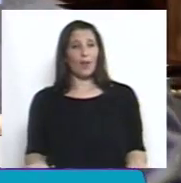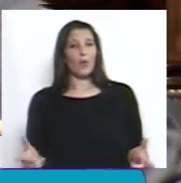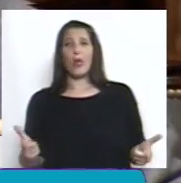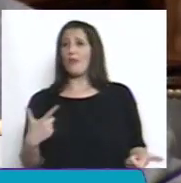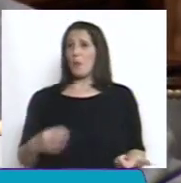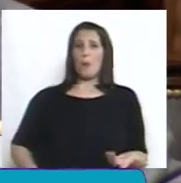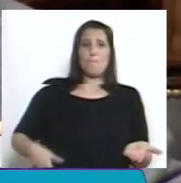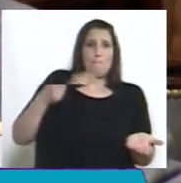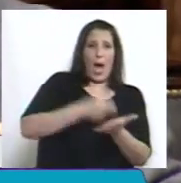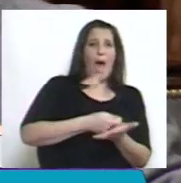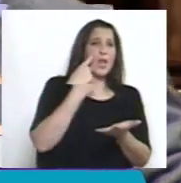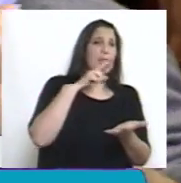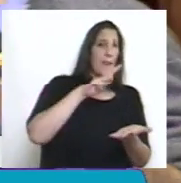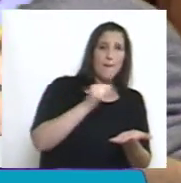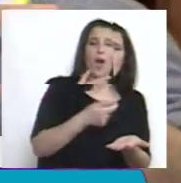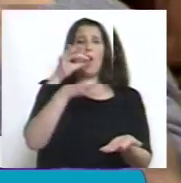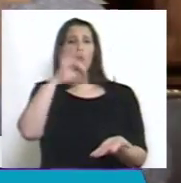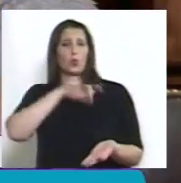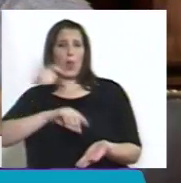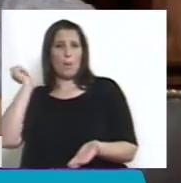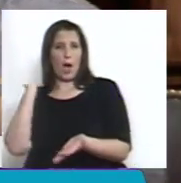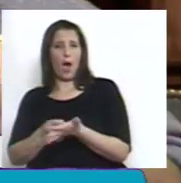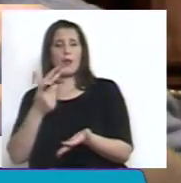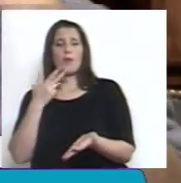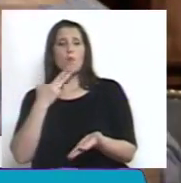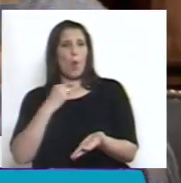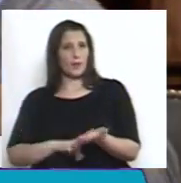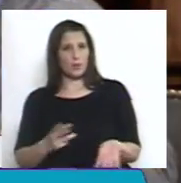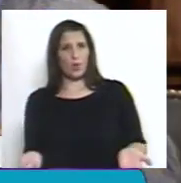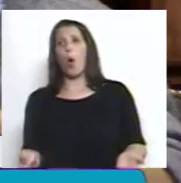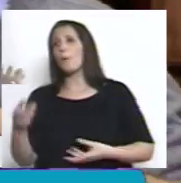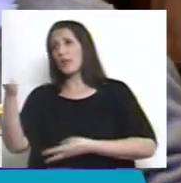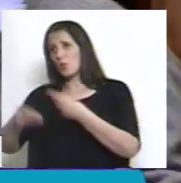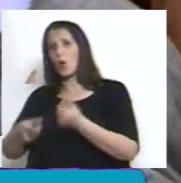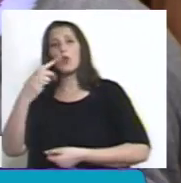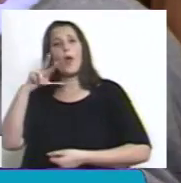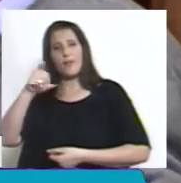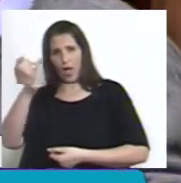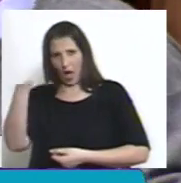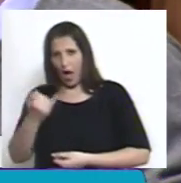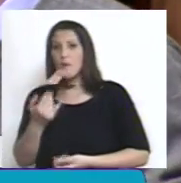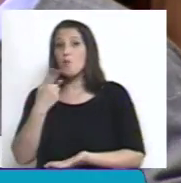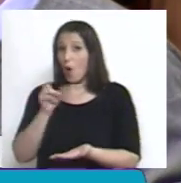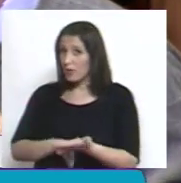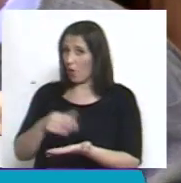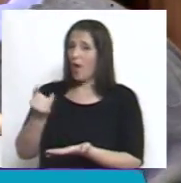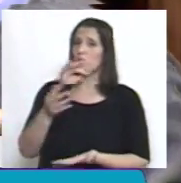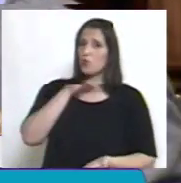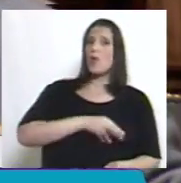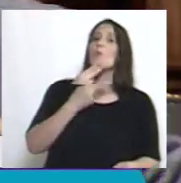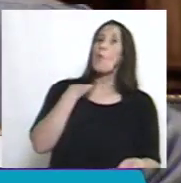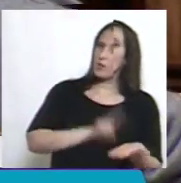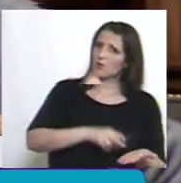estar pagando ni IVA y ganancias. El hecho de que ustedes tienen un presupuesto con IVA y que tienen un presupuesto con ganancias quiere decir que entiende que